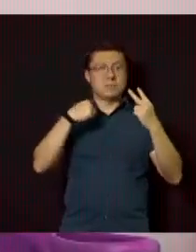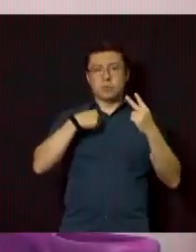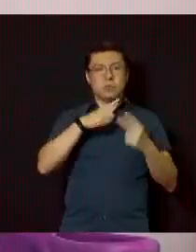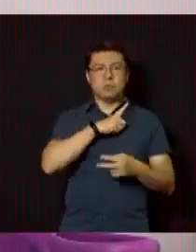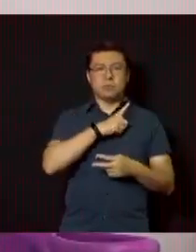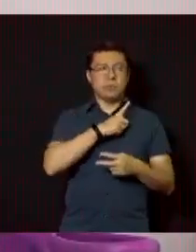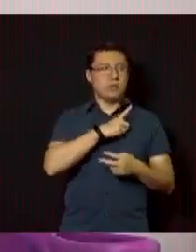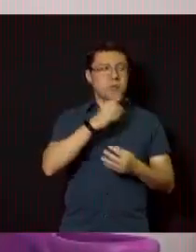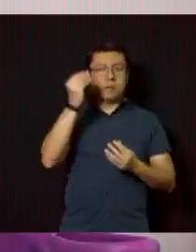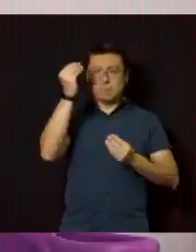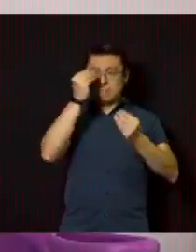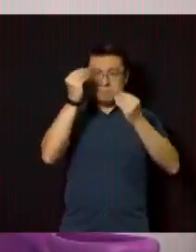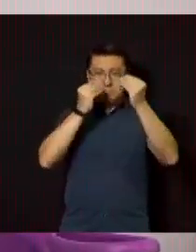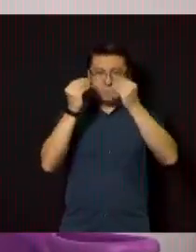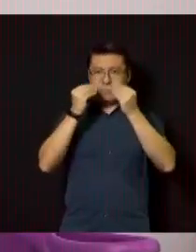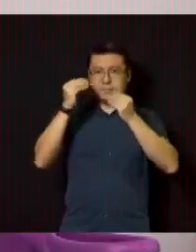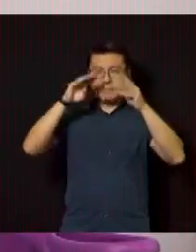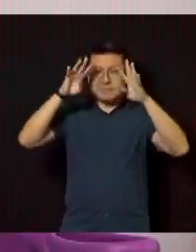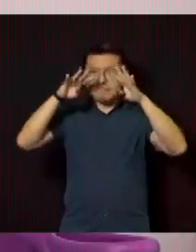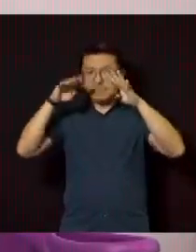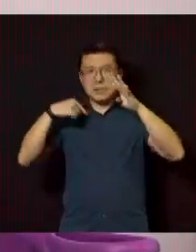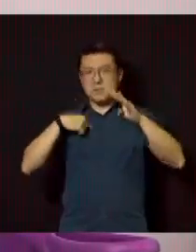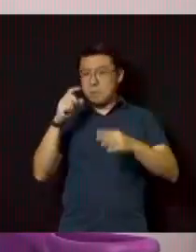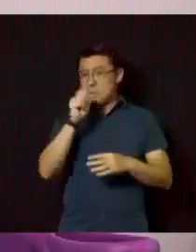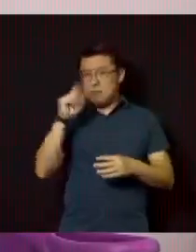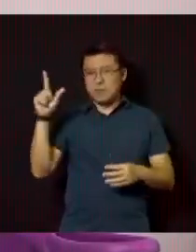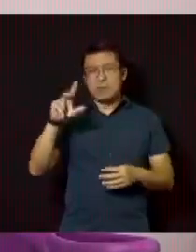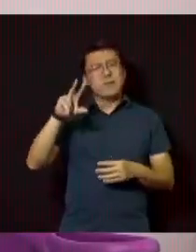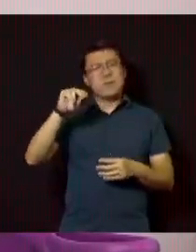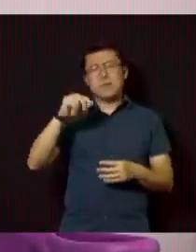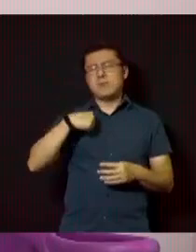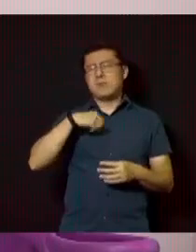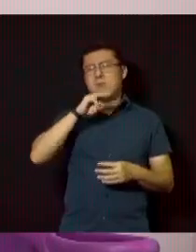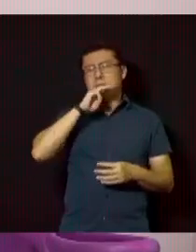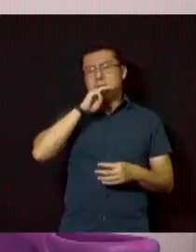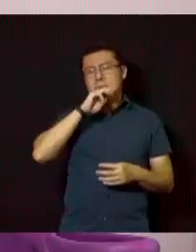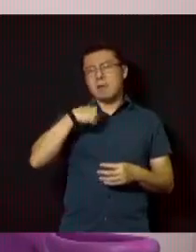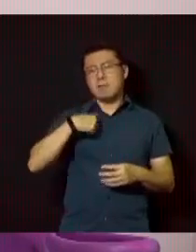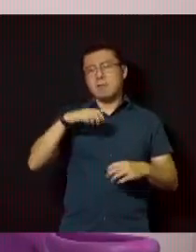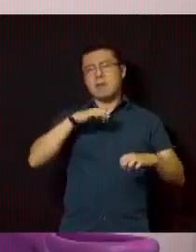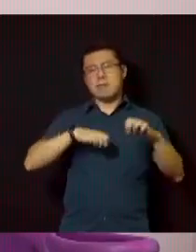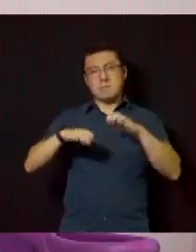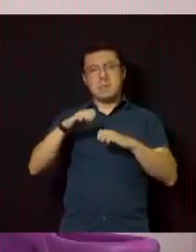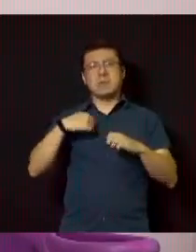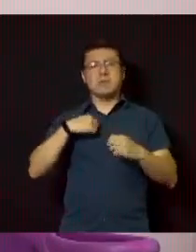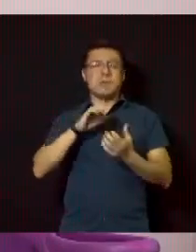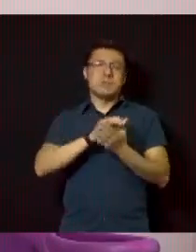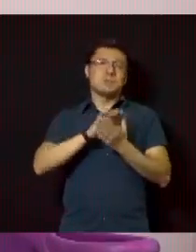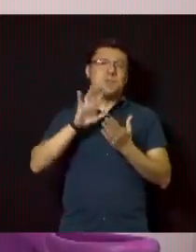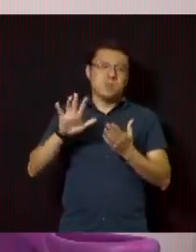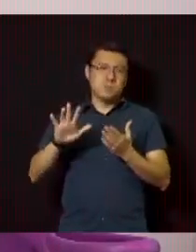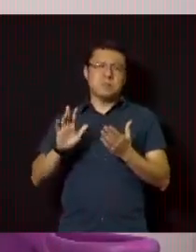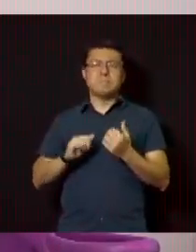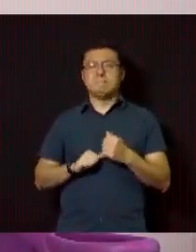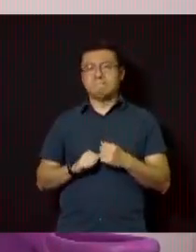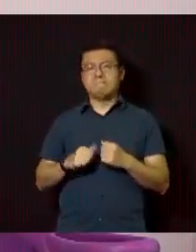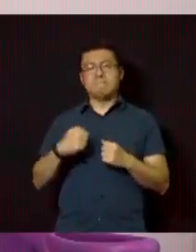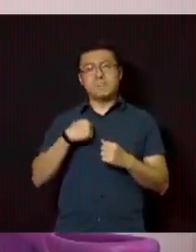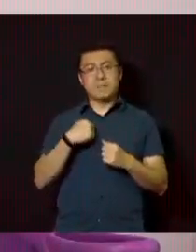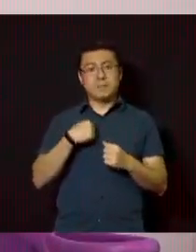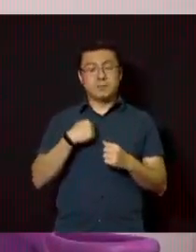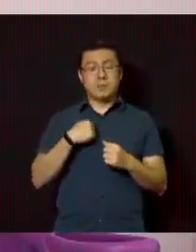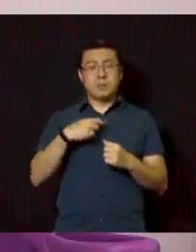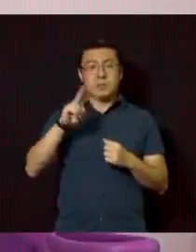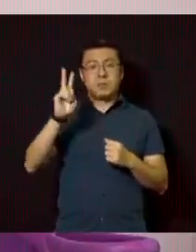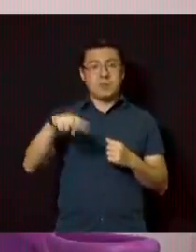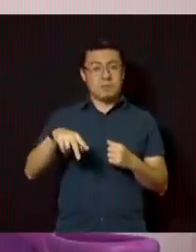día de hoy, quería contarles, no soy profesional en la cosmética, soy mamá, soy empresaria, soy esposa, pero el deseo de querer mejorar te